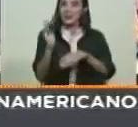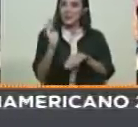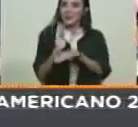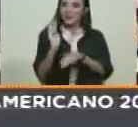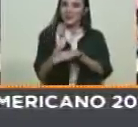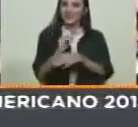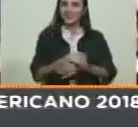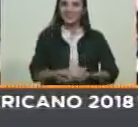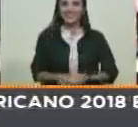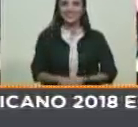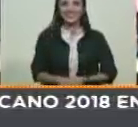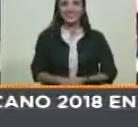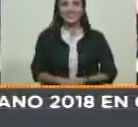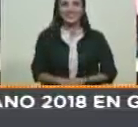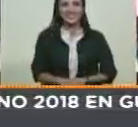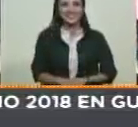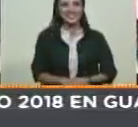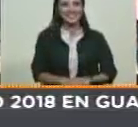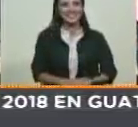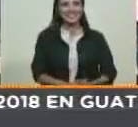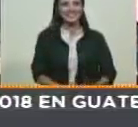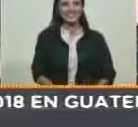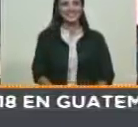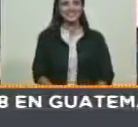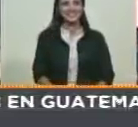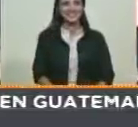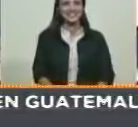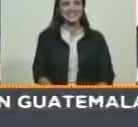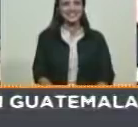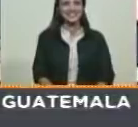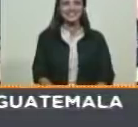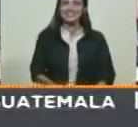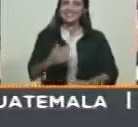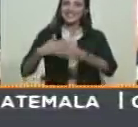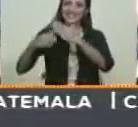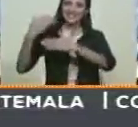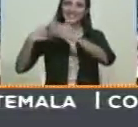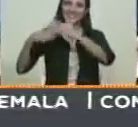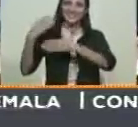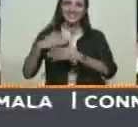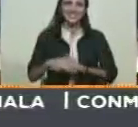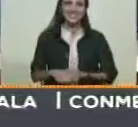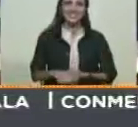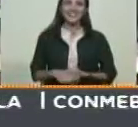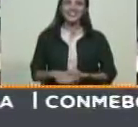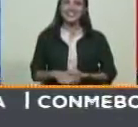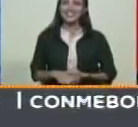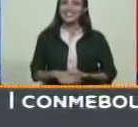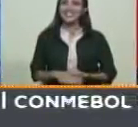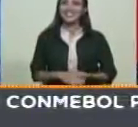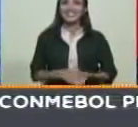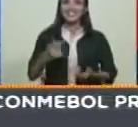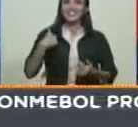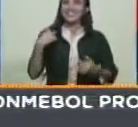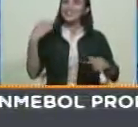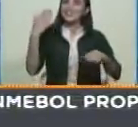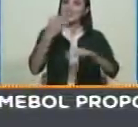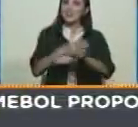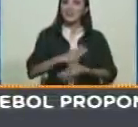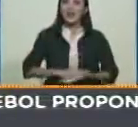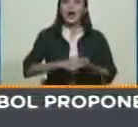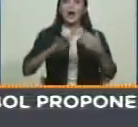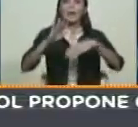el coco esto como pasó una vez en barcelona yo iba en una manifestación